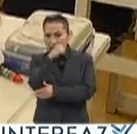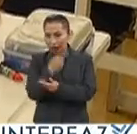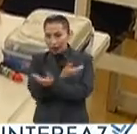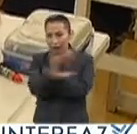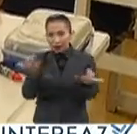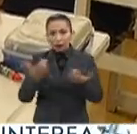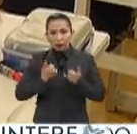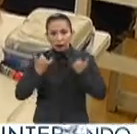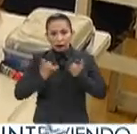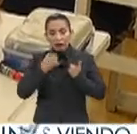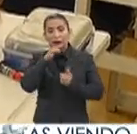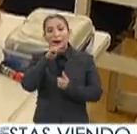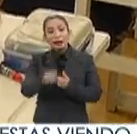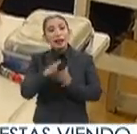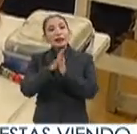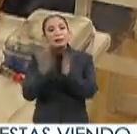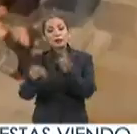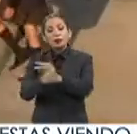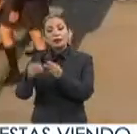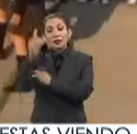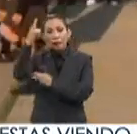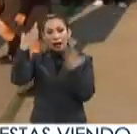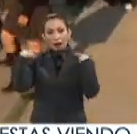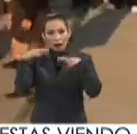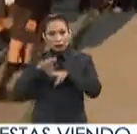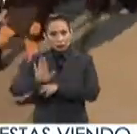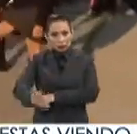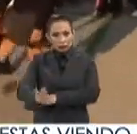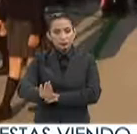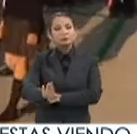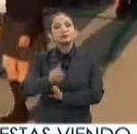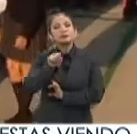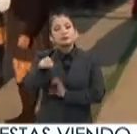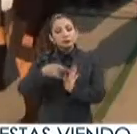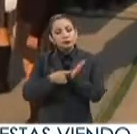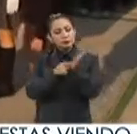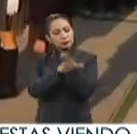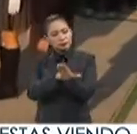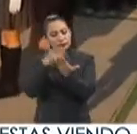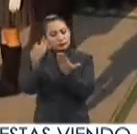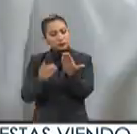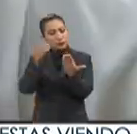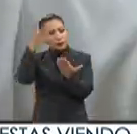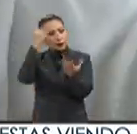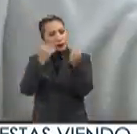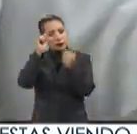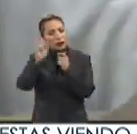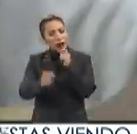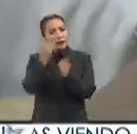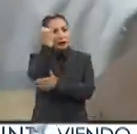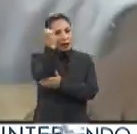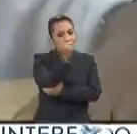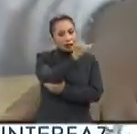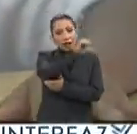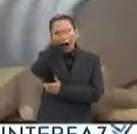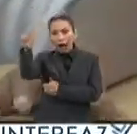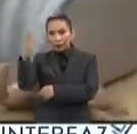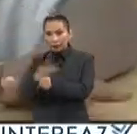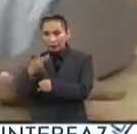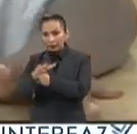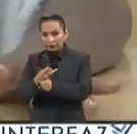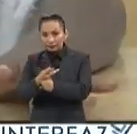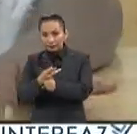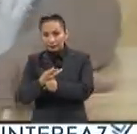estudiantes, así como libros y materiales para los docentes, que expresan la progresión de lo aprendido desde preescolar hasta el